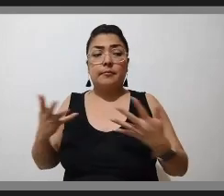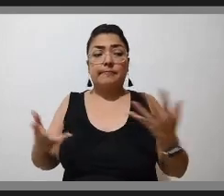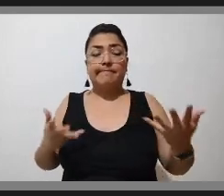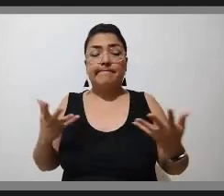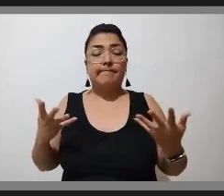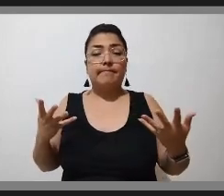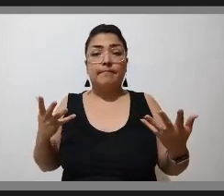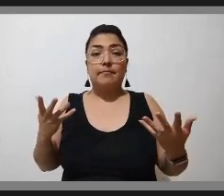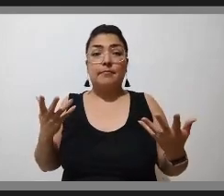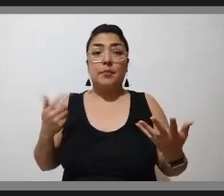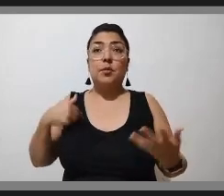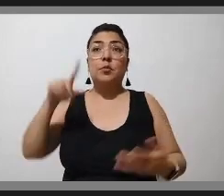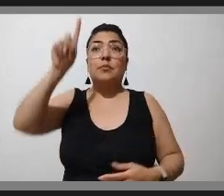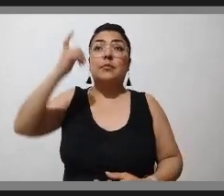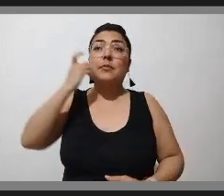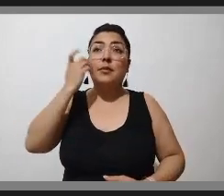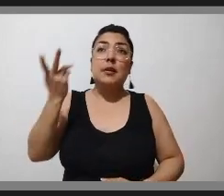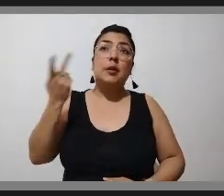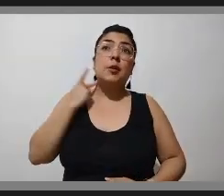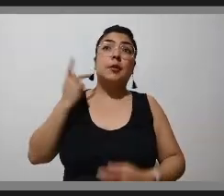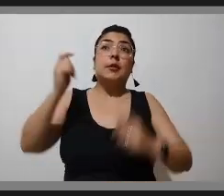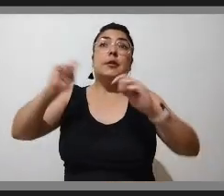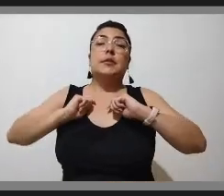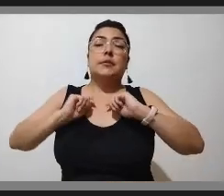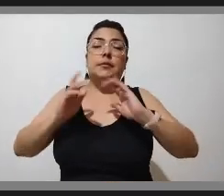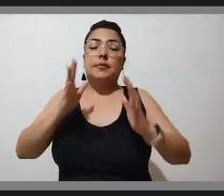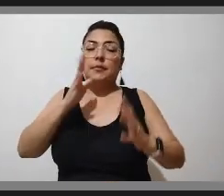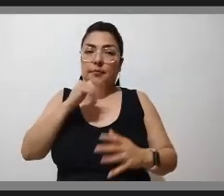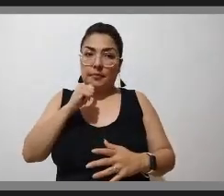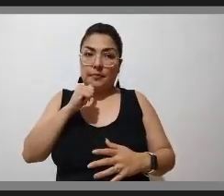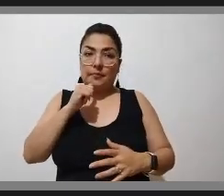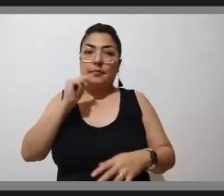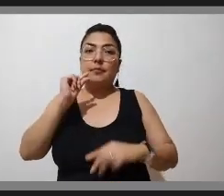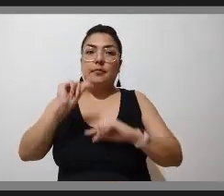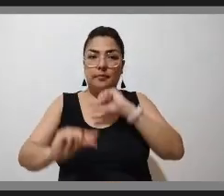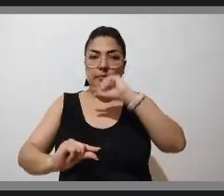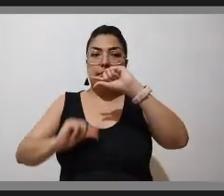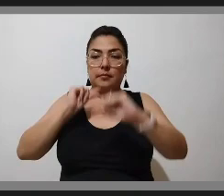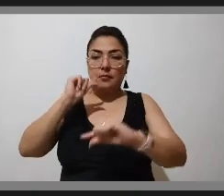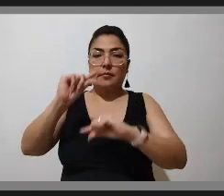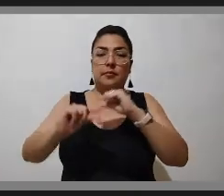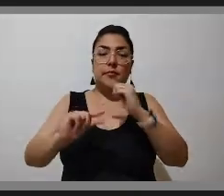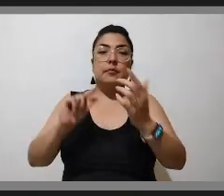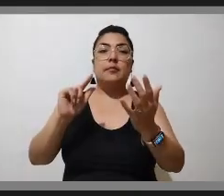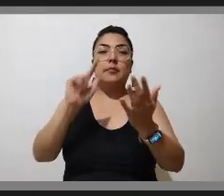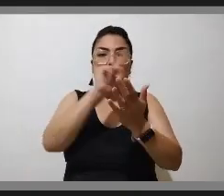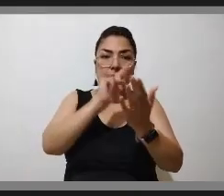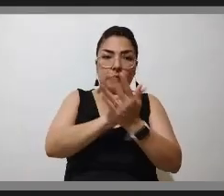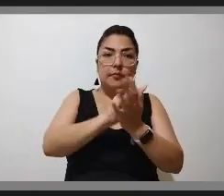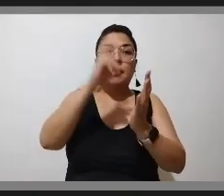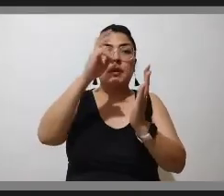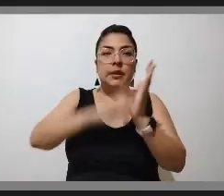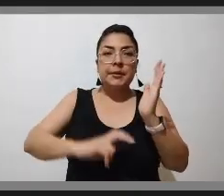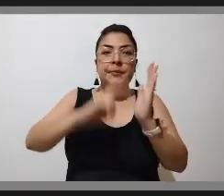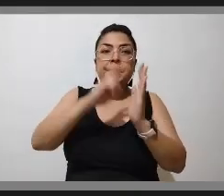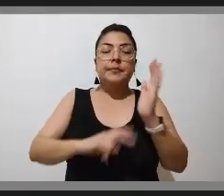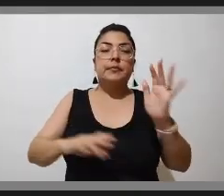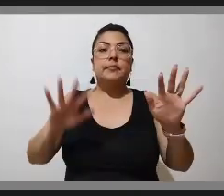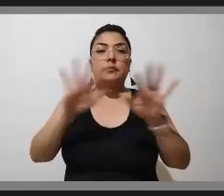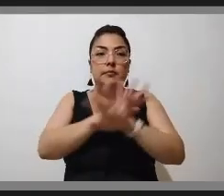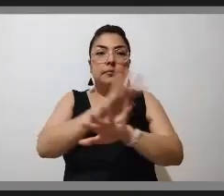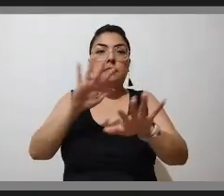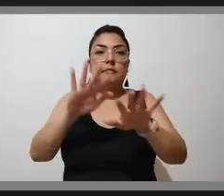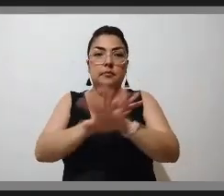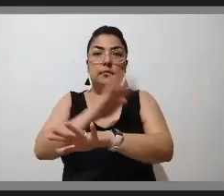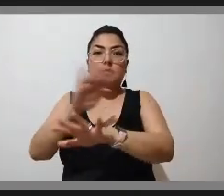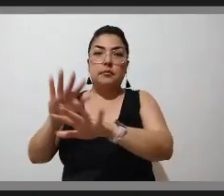dentro de la vida pública y política del país. ¿Sí? Es hasta que vienen varias reformas que empezamos a garantizar cuotas de género